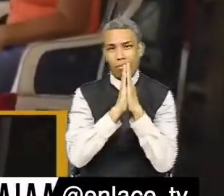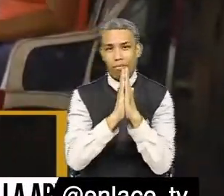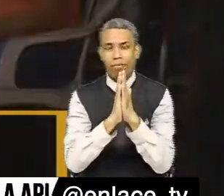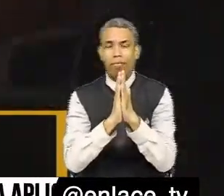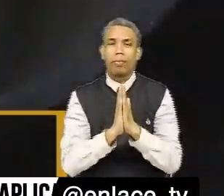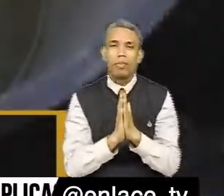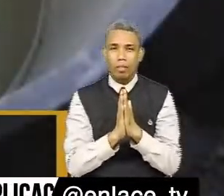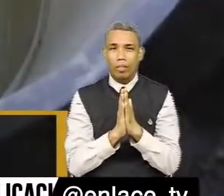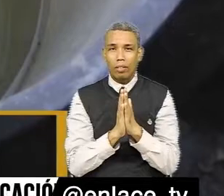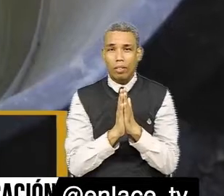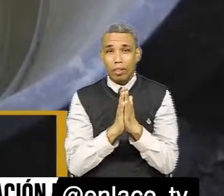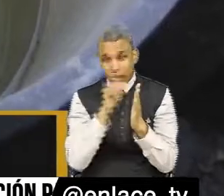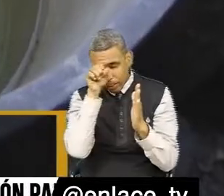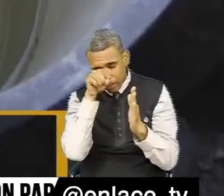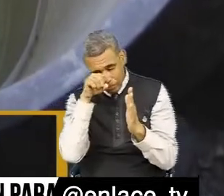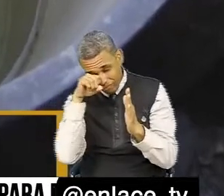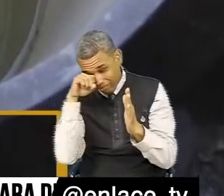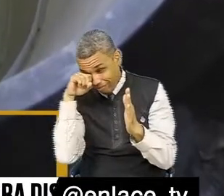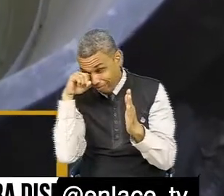que lo único que